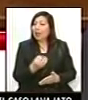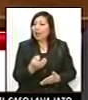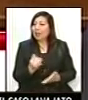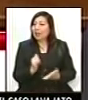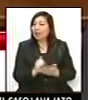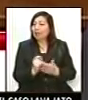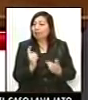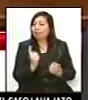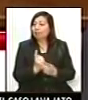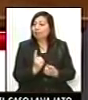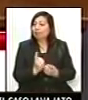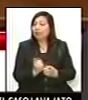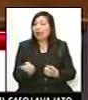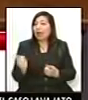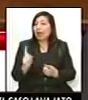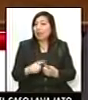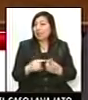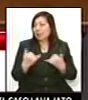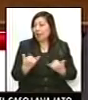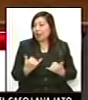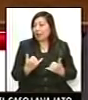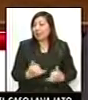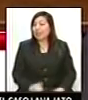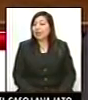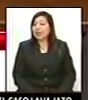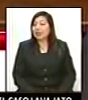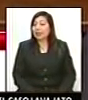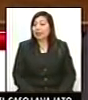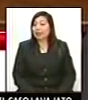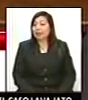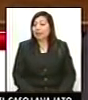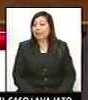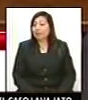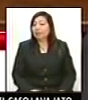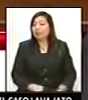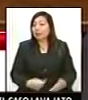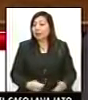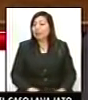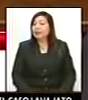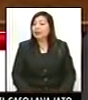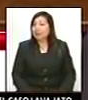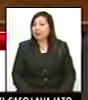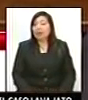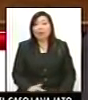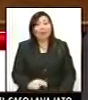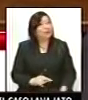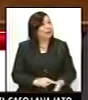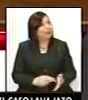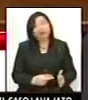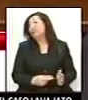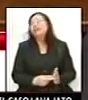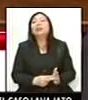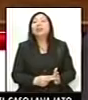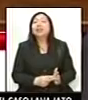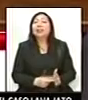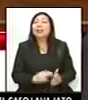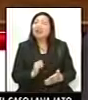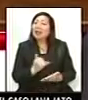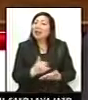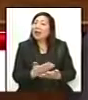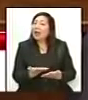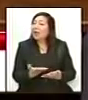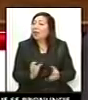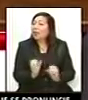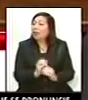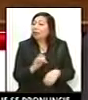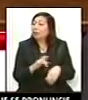se encontraría la fecha del día de hoy en condición de prescrito. No significa que hayan agentes que no hayan